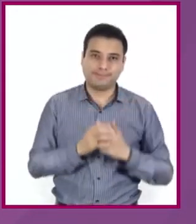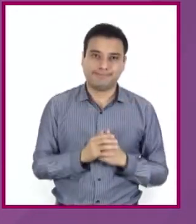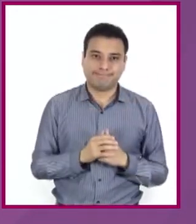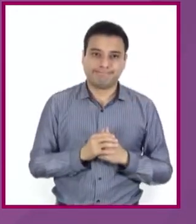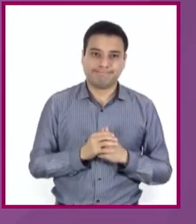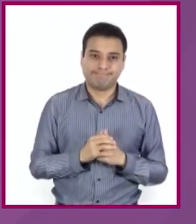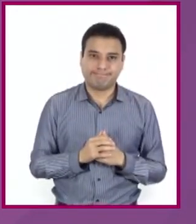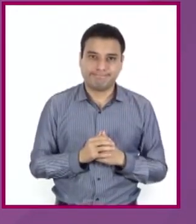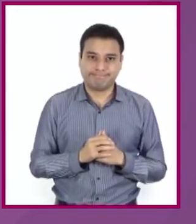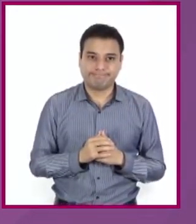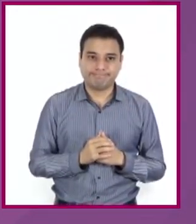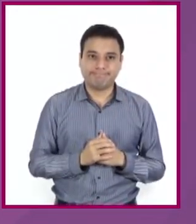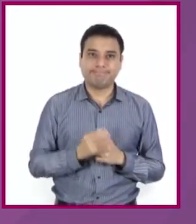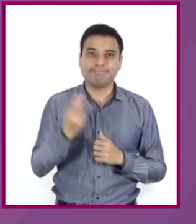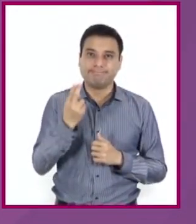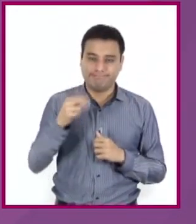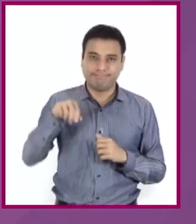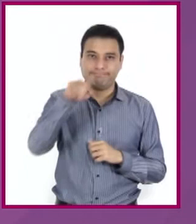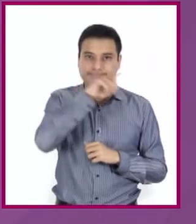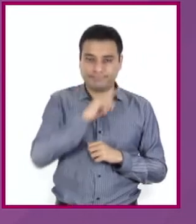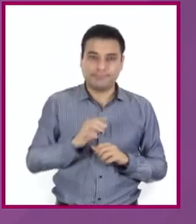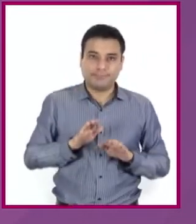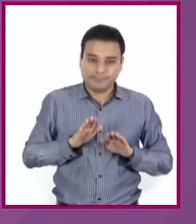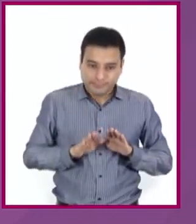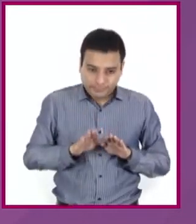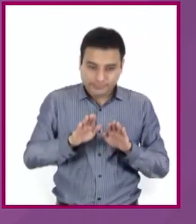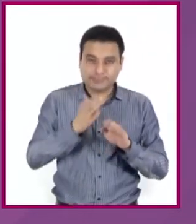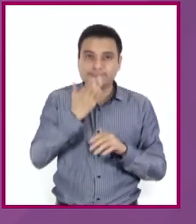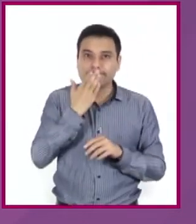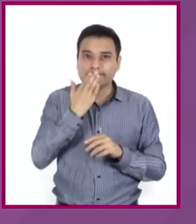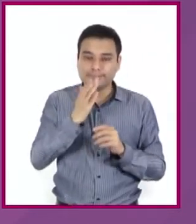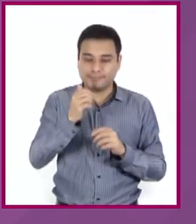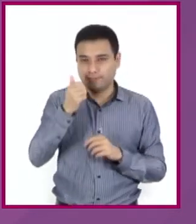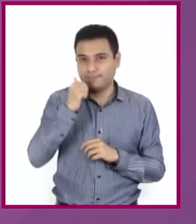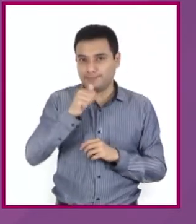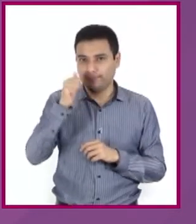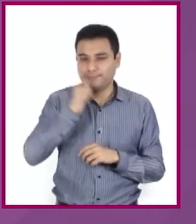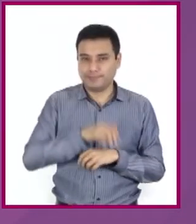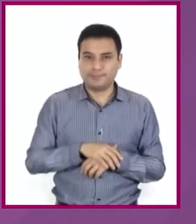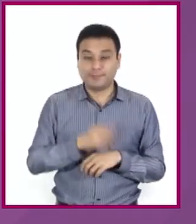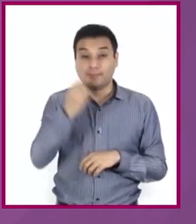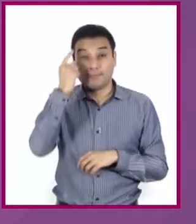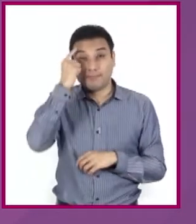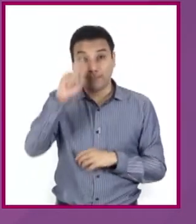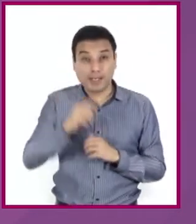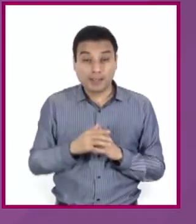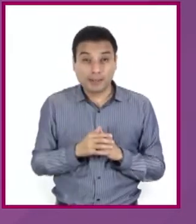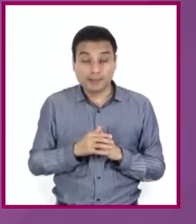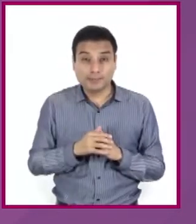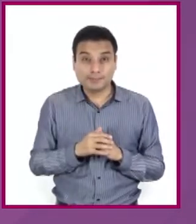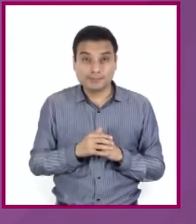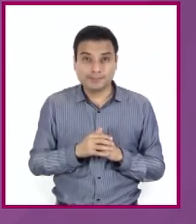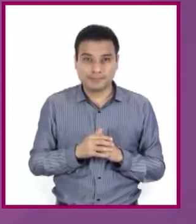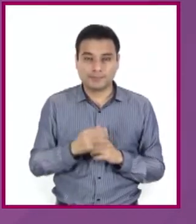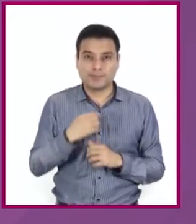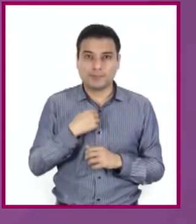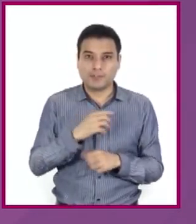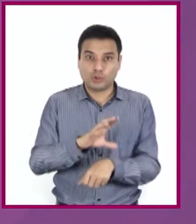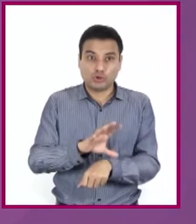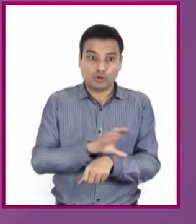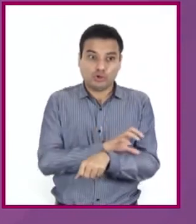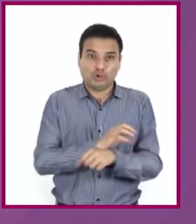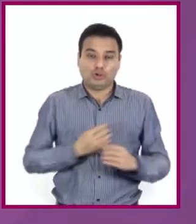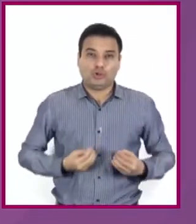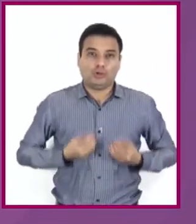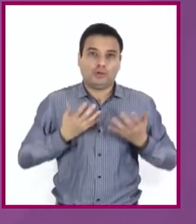se debe marcar un paso corto dentro de una subestación, precisamente para evitar que haya una descarga de corriente